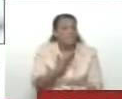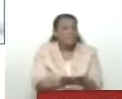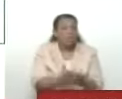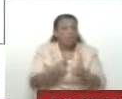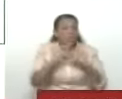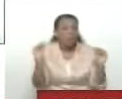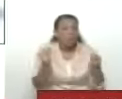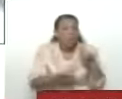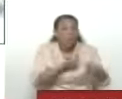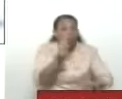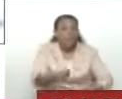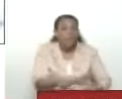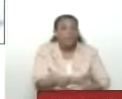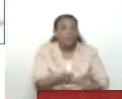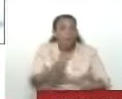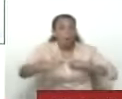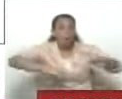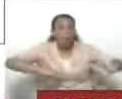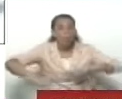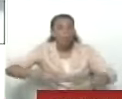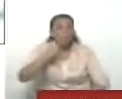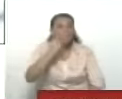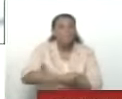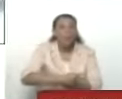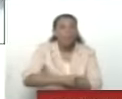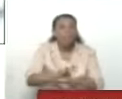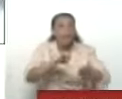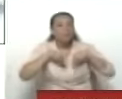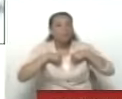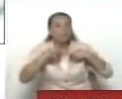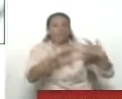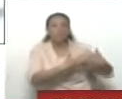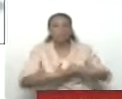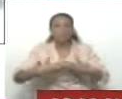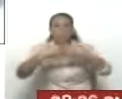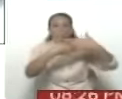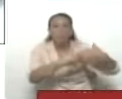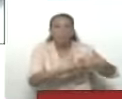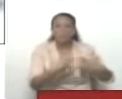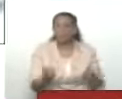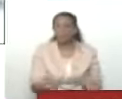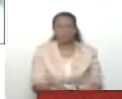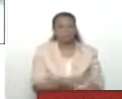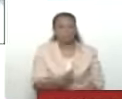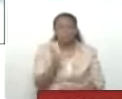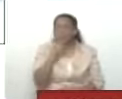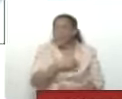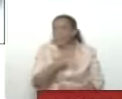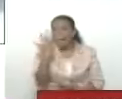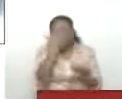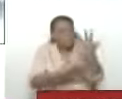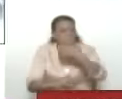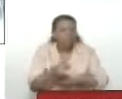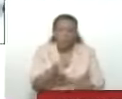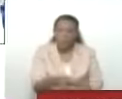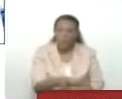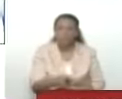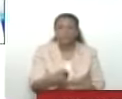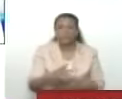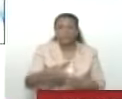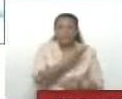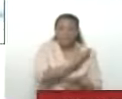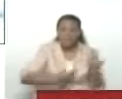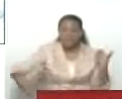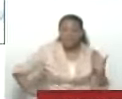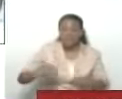todo lo hizo en coordinación y con la venia del gobierno de Estados Unidos. No te quede ninguna duda, que a nadie le quede ninguna duda. Y